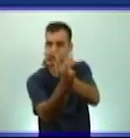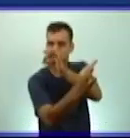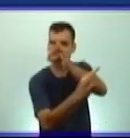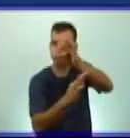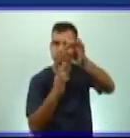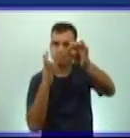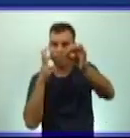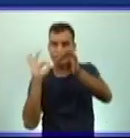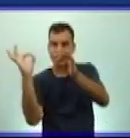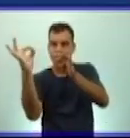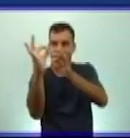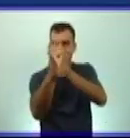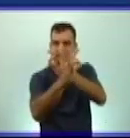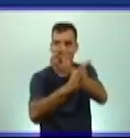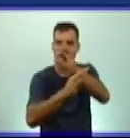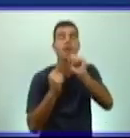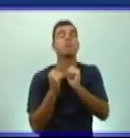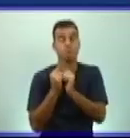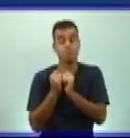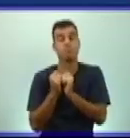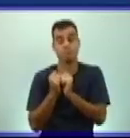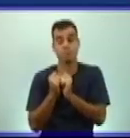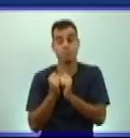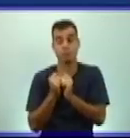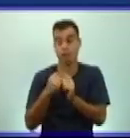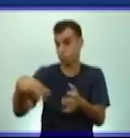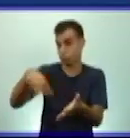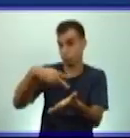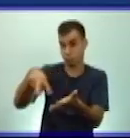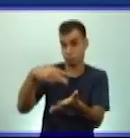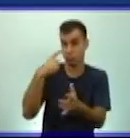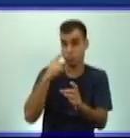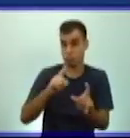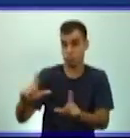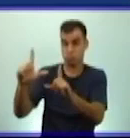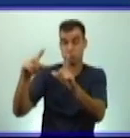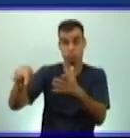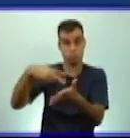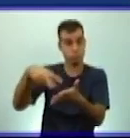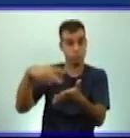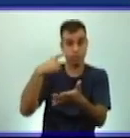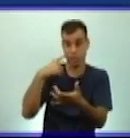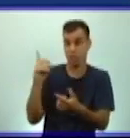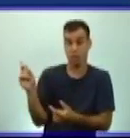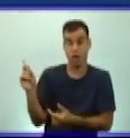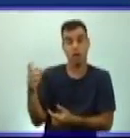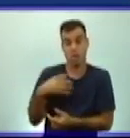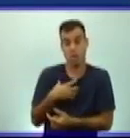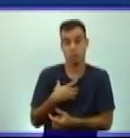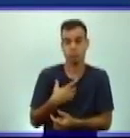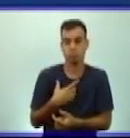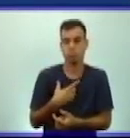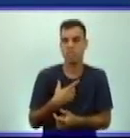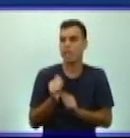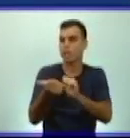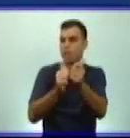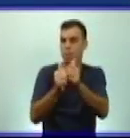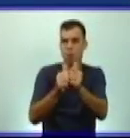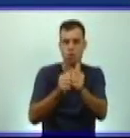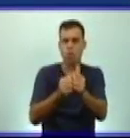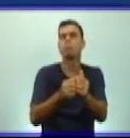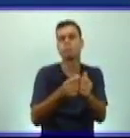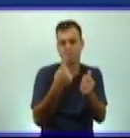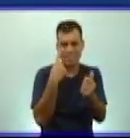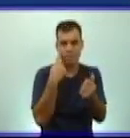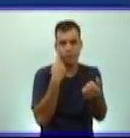este tipo de movimientos. Bueno, pues en el arte, en la danza, en el cine también las tiene, y en casi todos los deportes se aplica precisamente